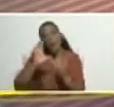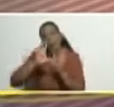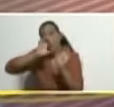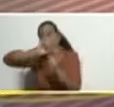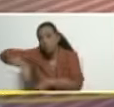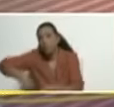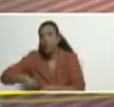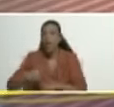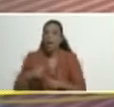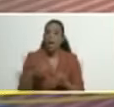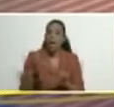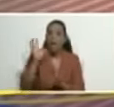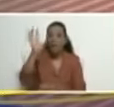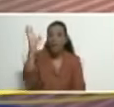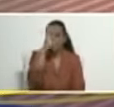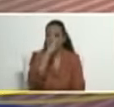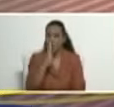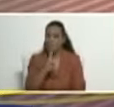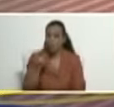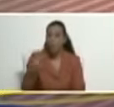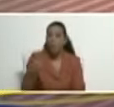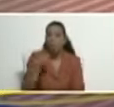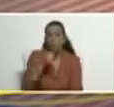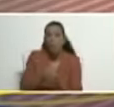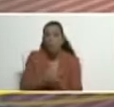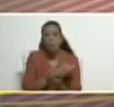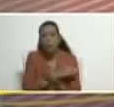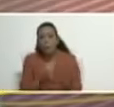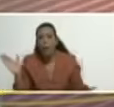derrocaron, le dieron un golpe de Estado